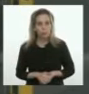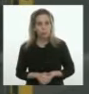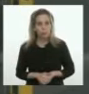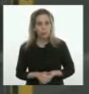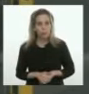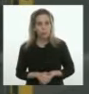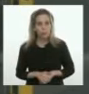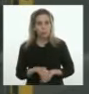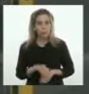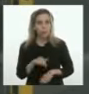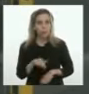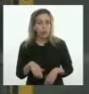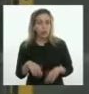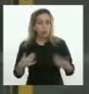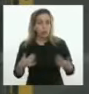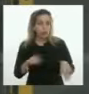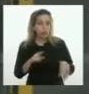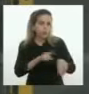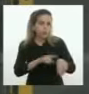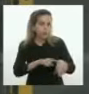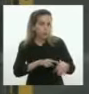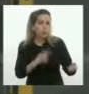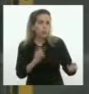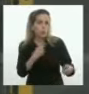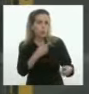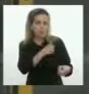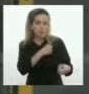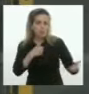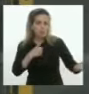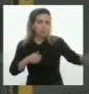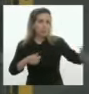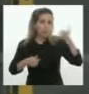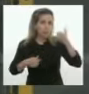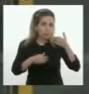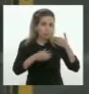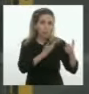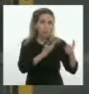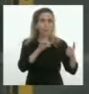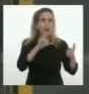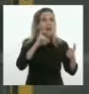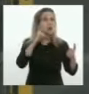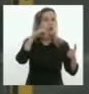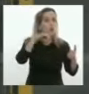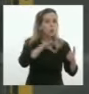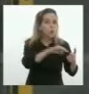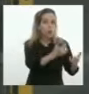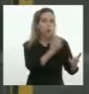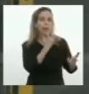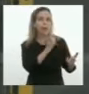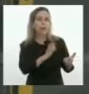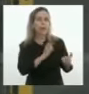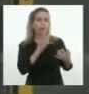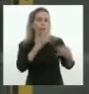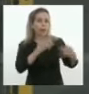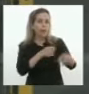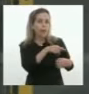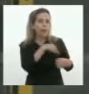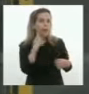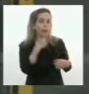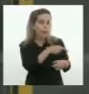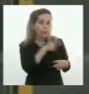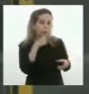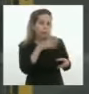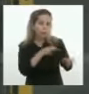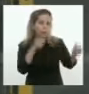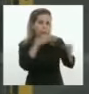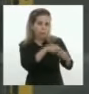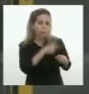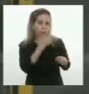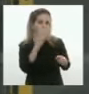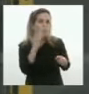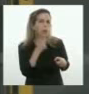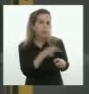un amanecer ingrato para mí pero bueno tenemos que seguir adelante